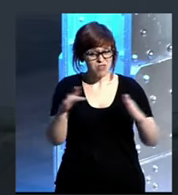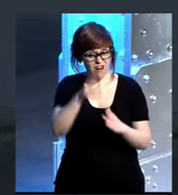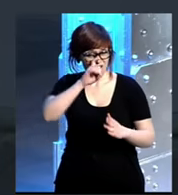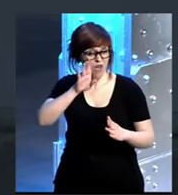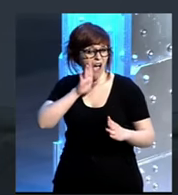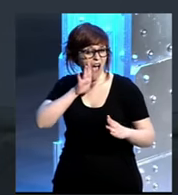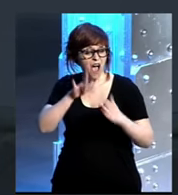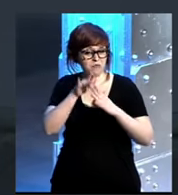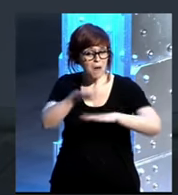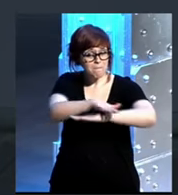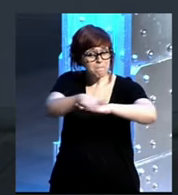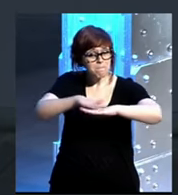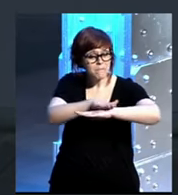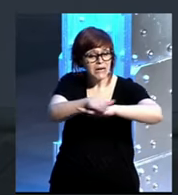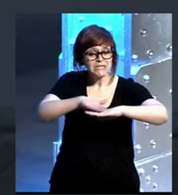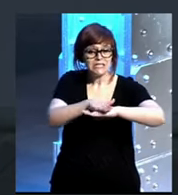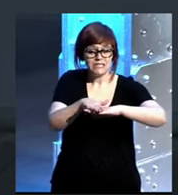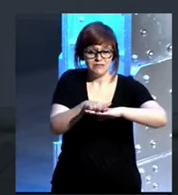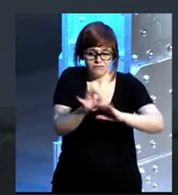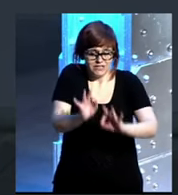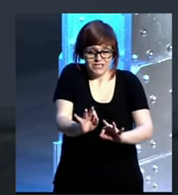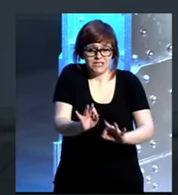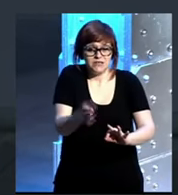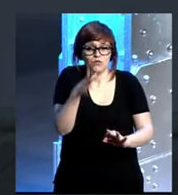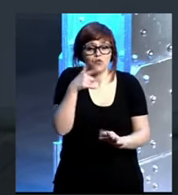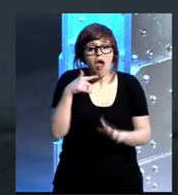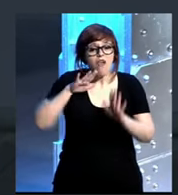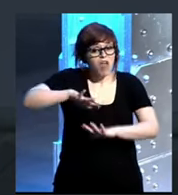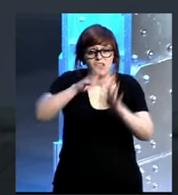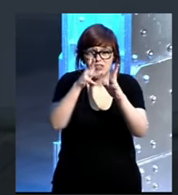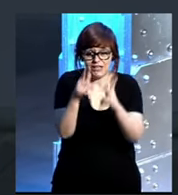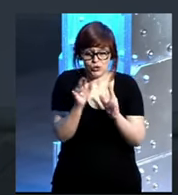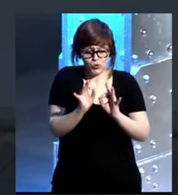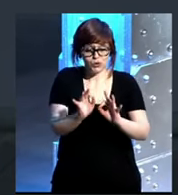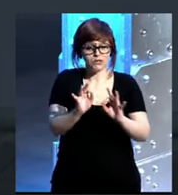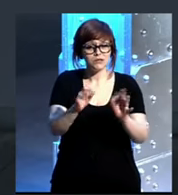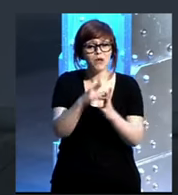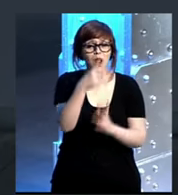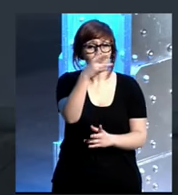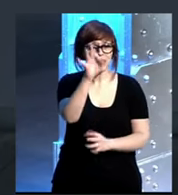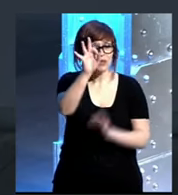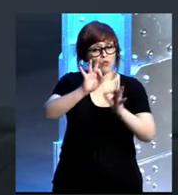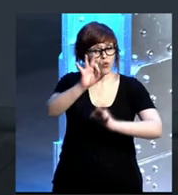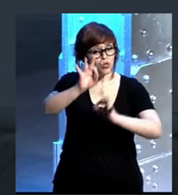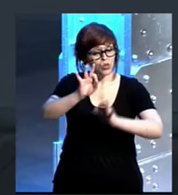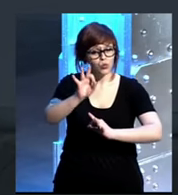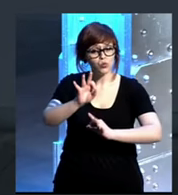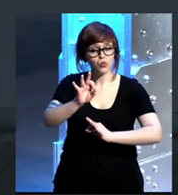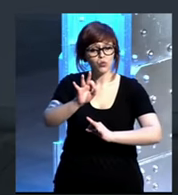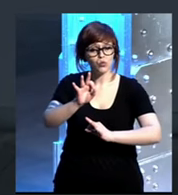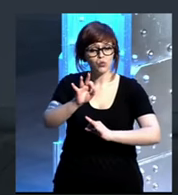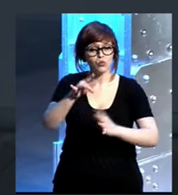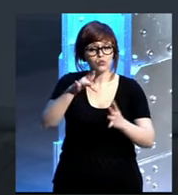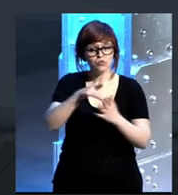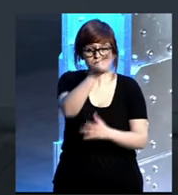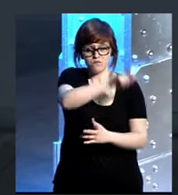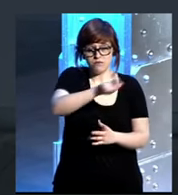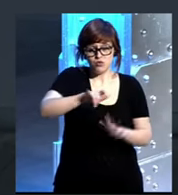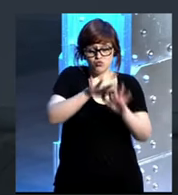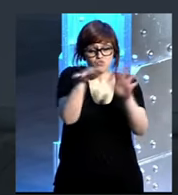porque en última instancia nos hemos encontrado con datos. Por ejemplo, el 20% de la población